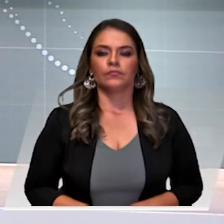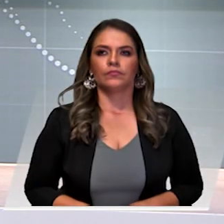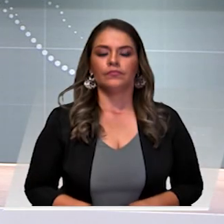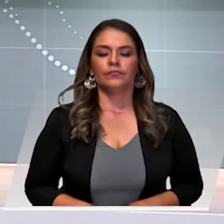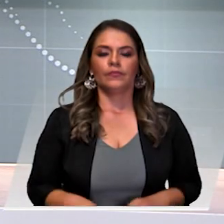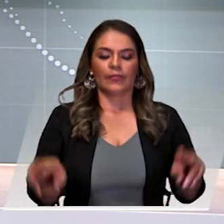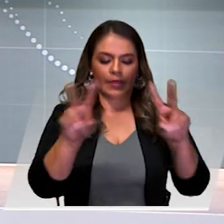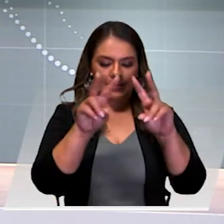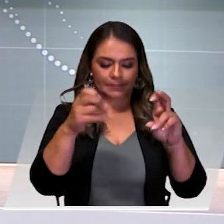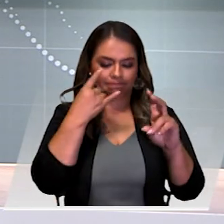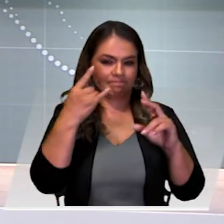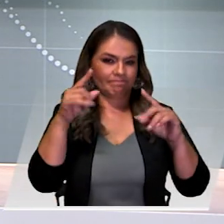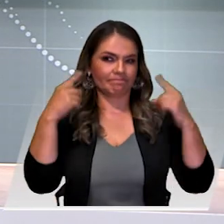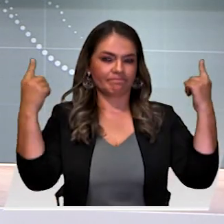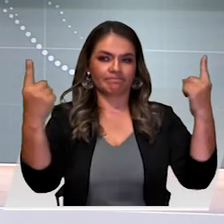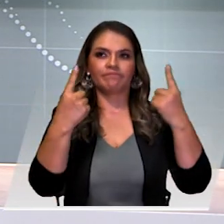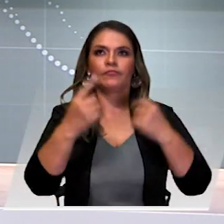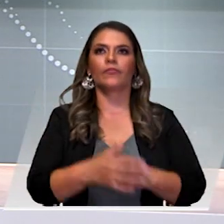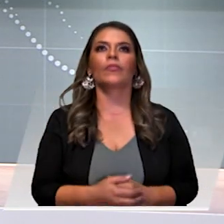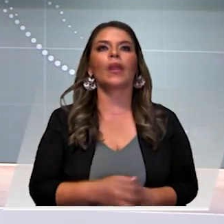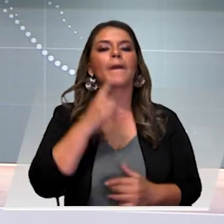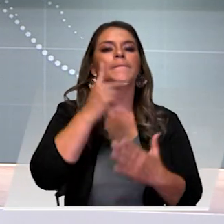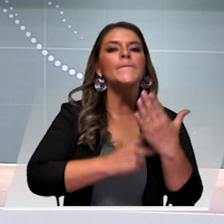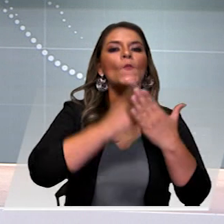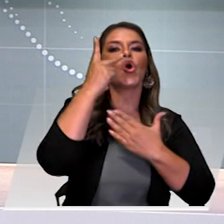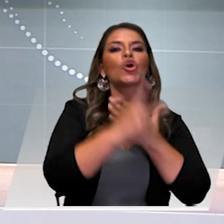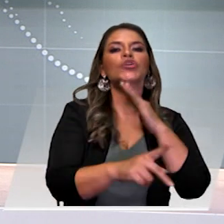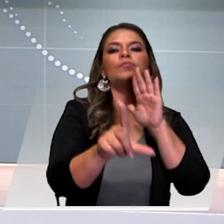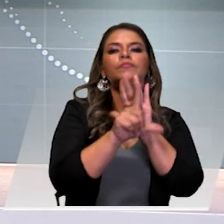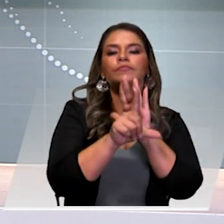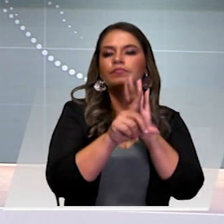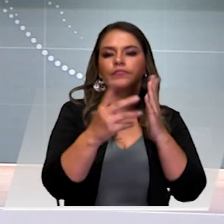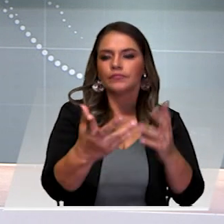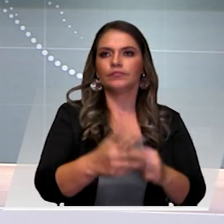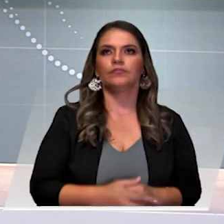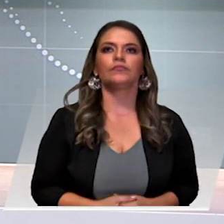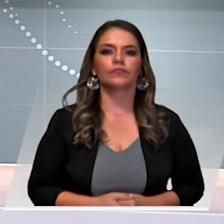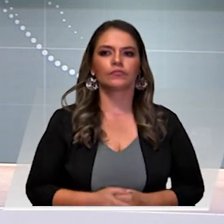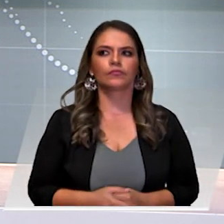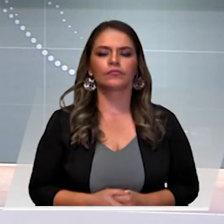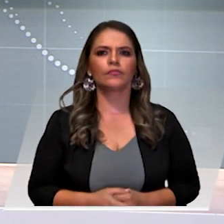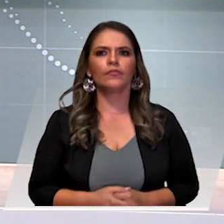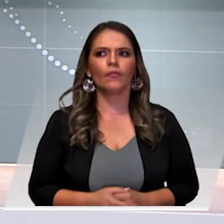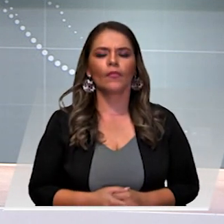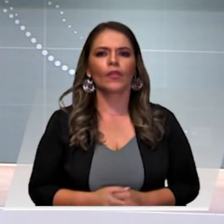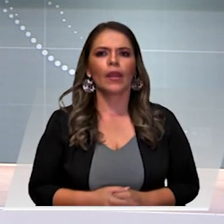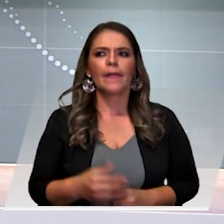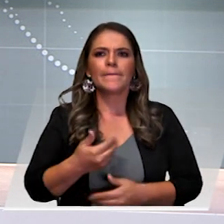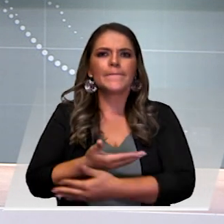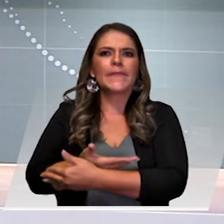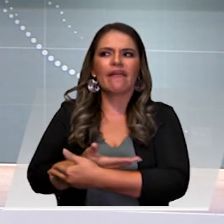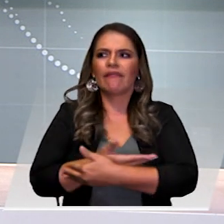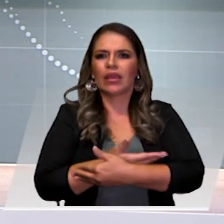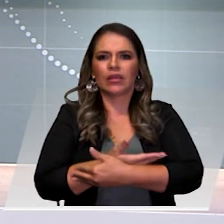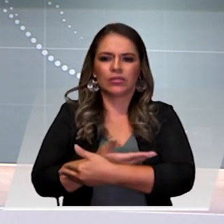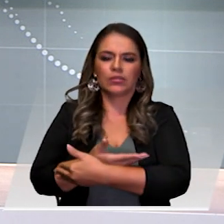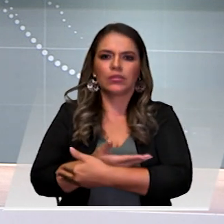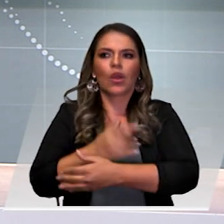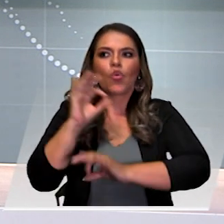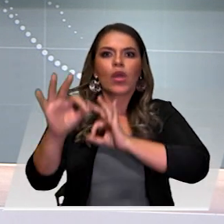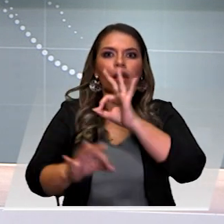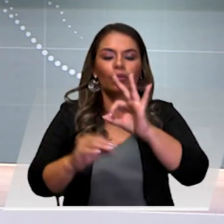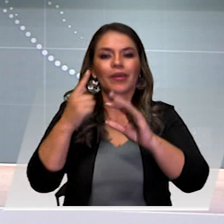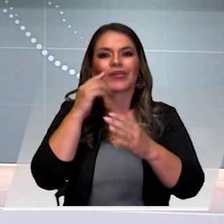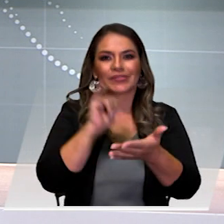Vamos con temas de interés nacional porque avanza el proyecto de ley que permite garantizar el cuidado y sustento de los recién nacidos, prohibiendo el despido de